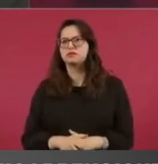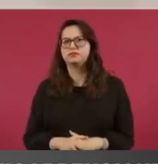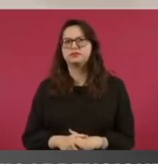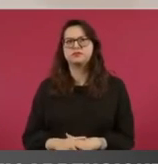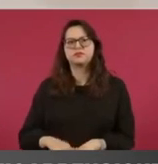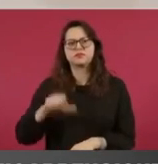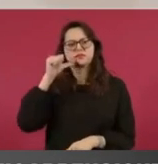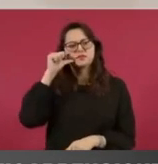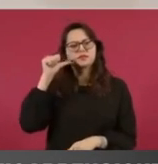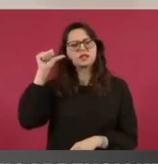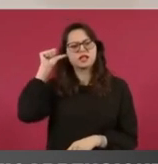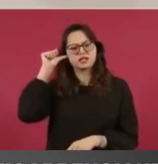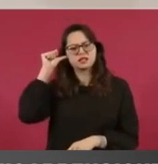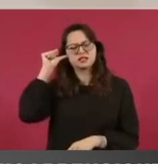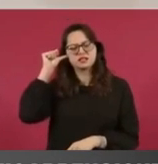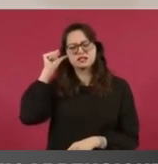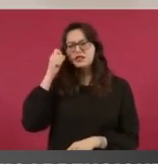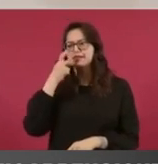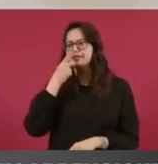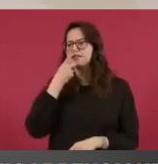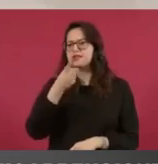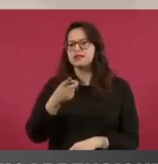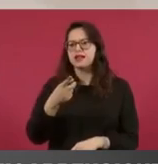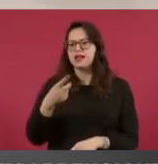yo de un artículo, ¿ya sabes